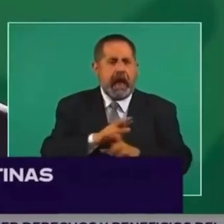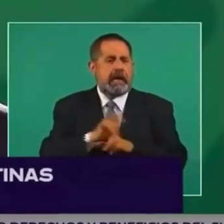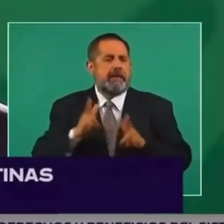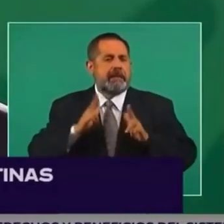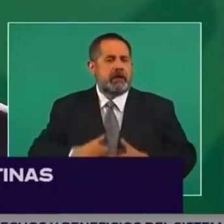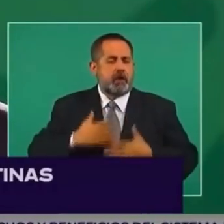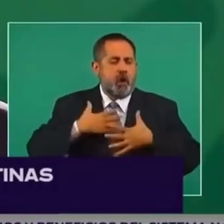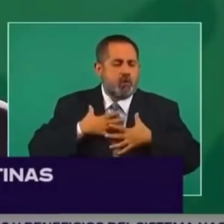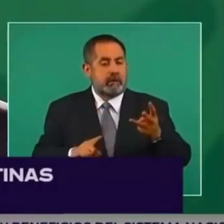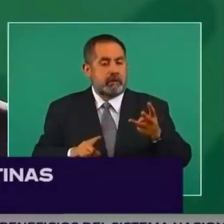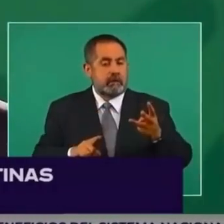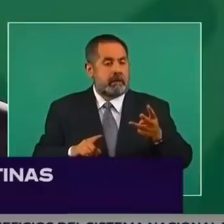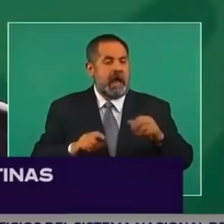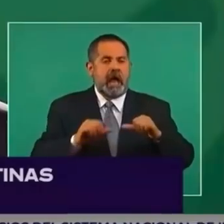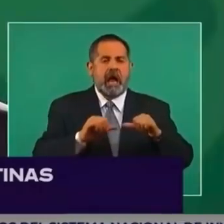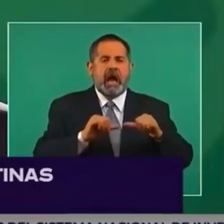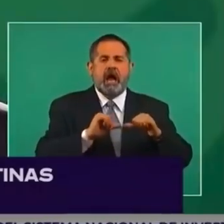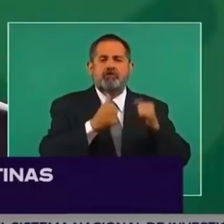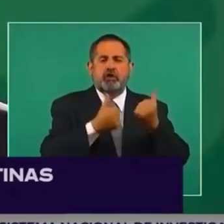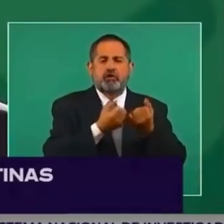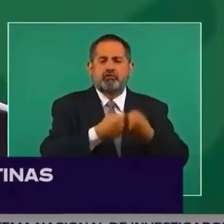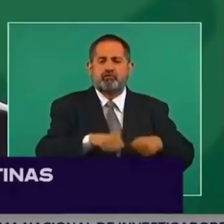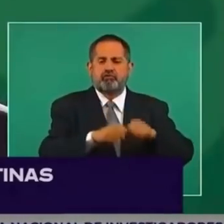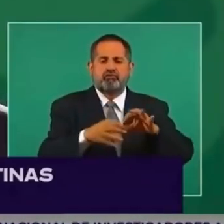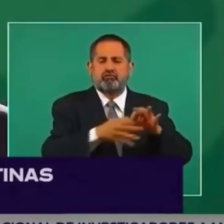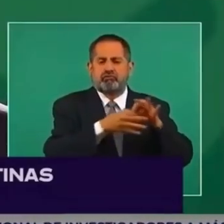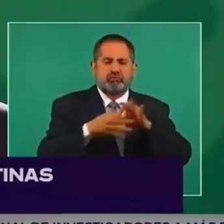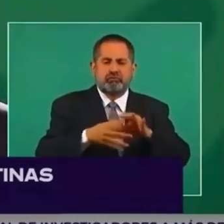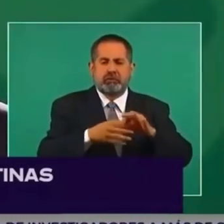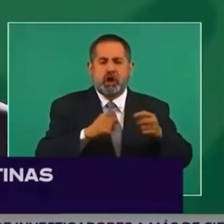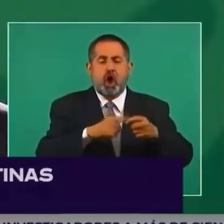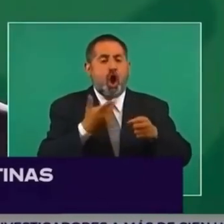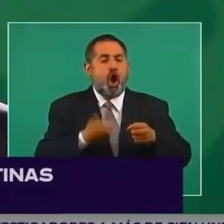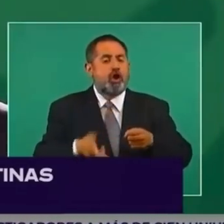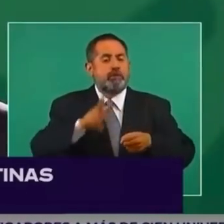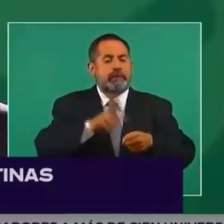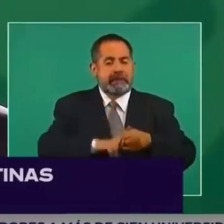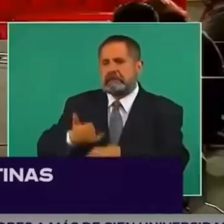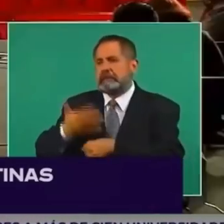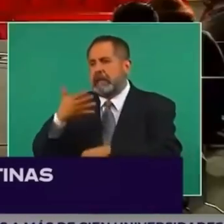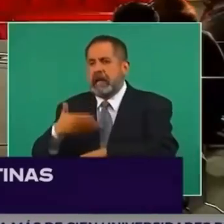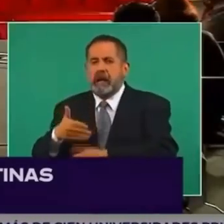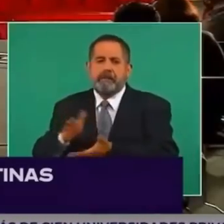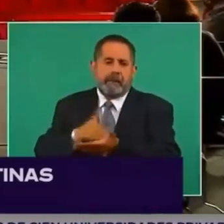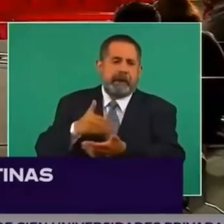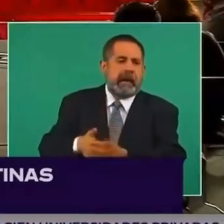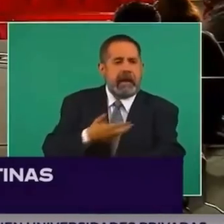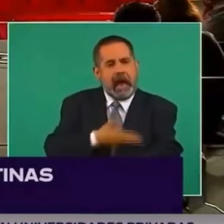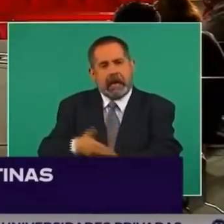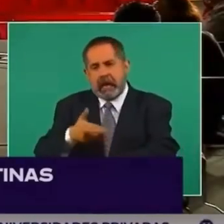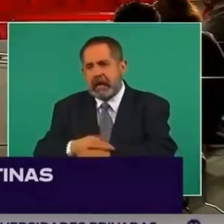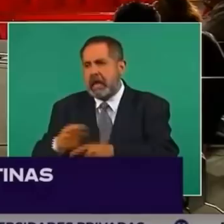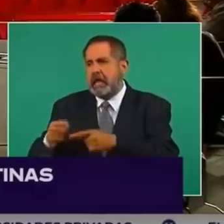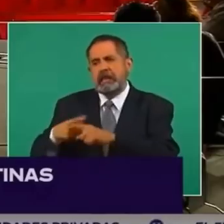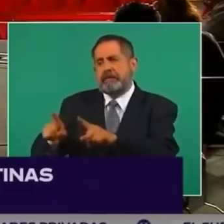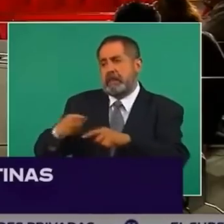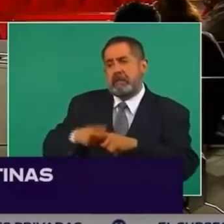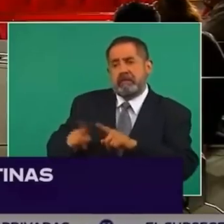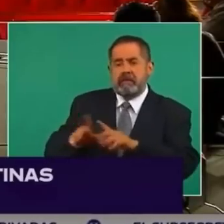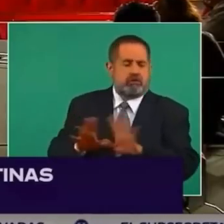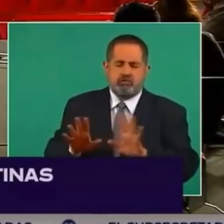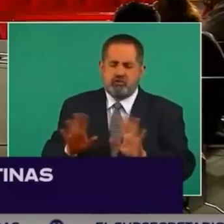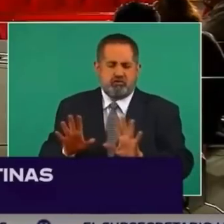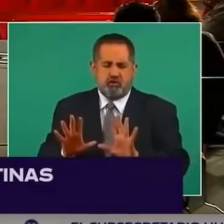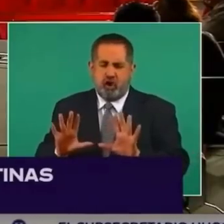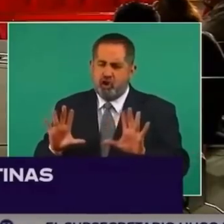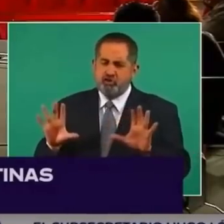estado haciendo conferencias de prensa diarias y diario se informa. Ahora han dejado de hacerlas y las están haciendo semanales porque realmente